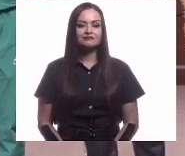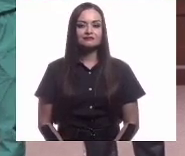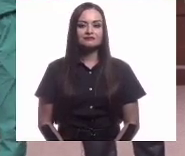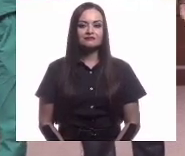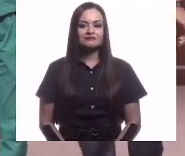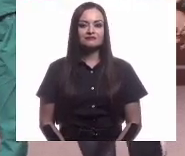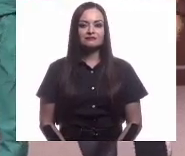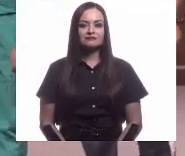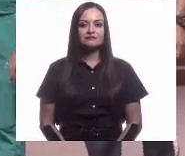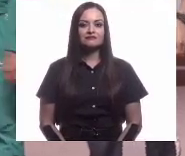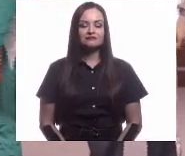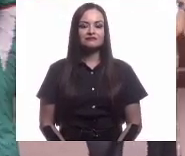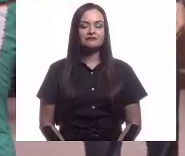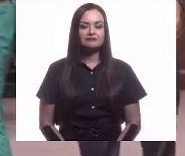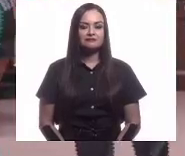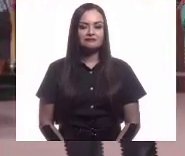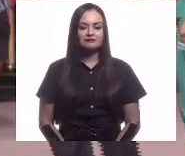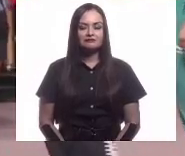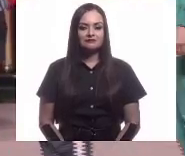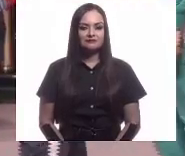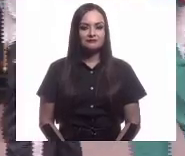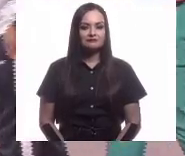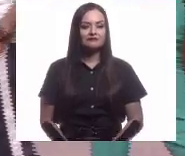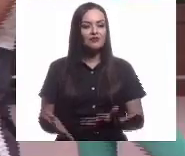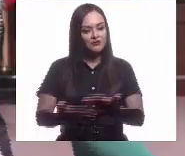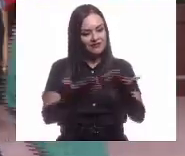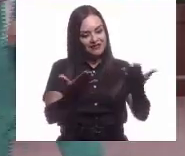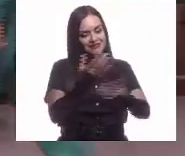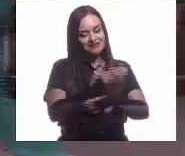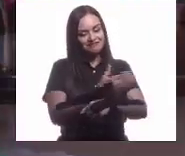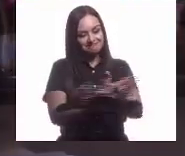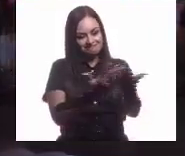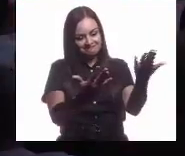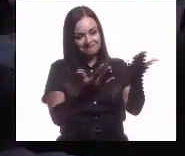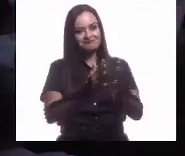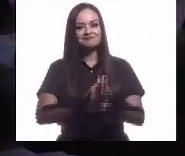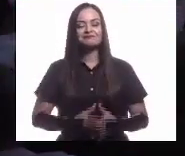Gracias. Igual los invito a que nos sigan acompañando.